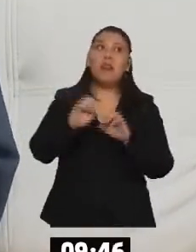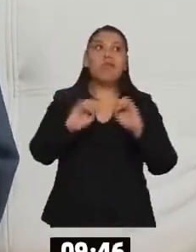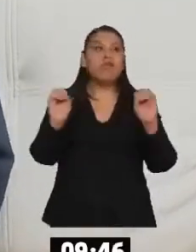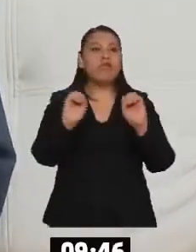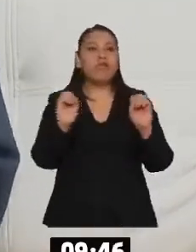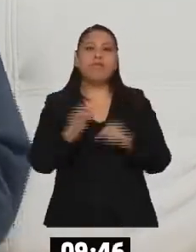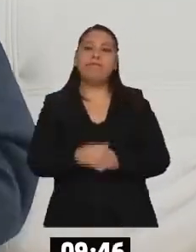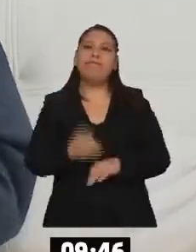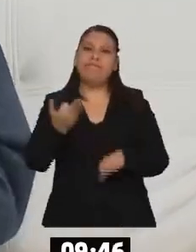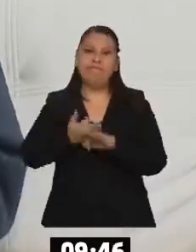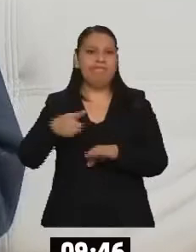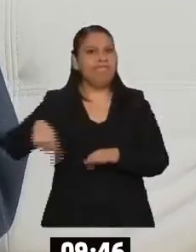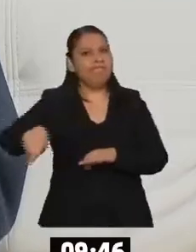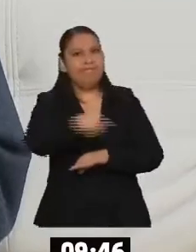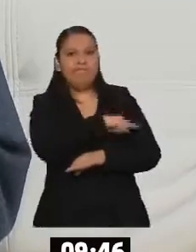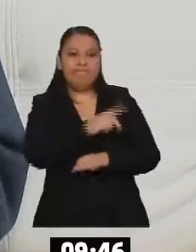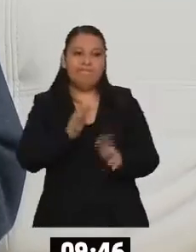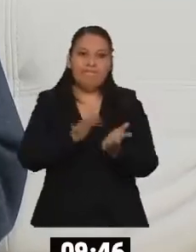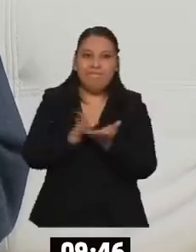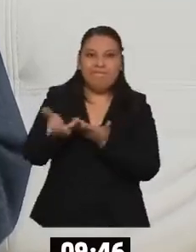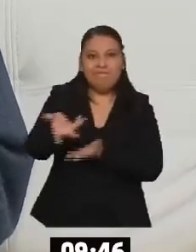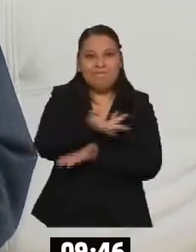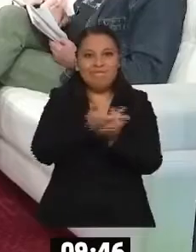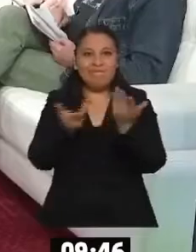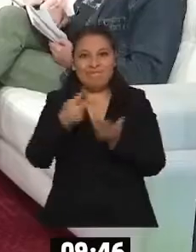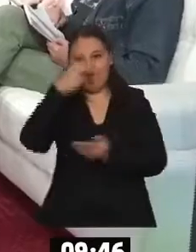con el trabajo con la gestión ciudadana